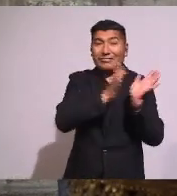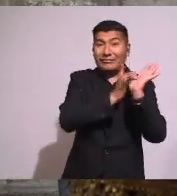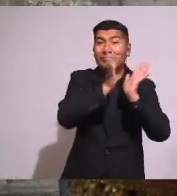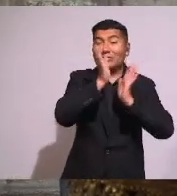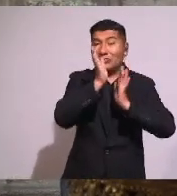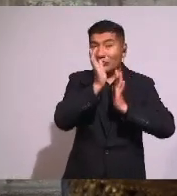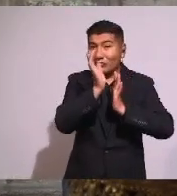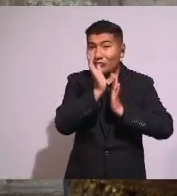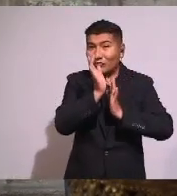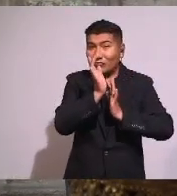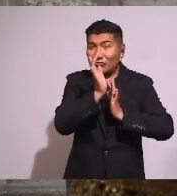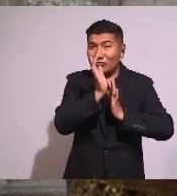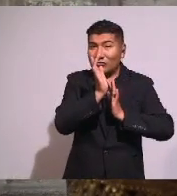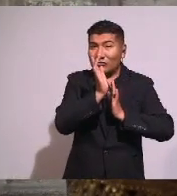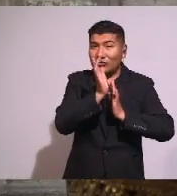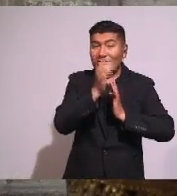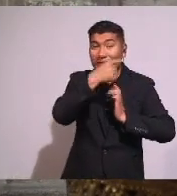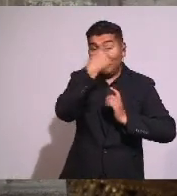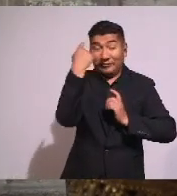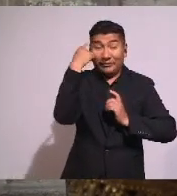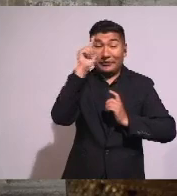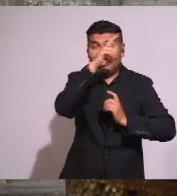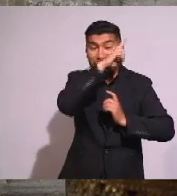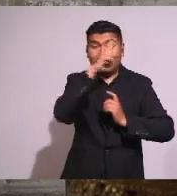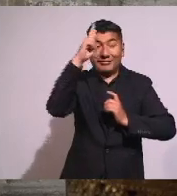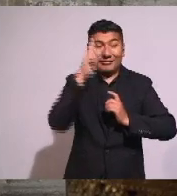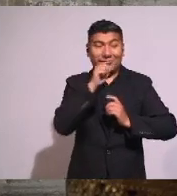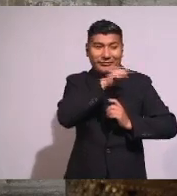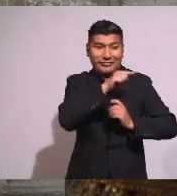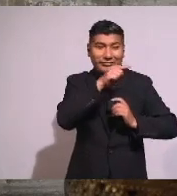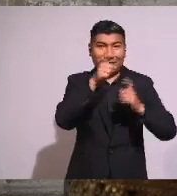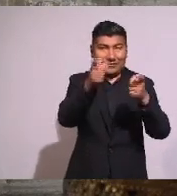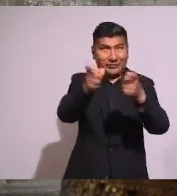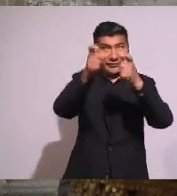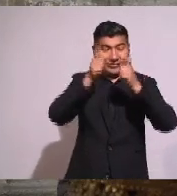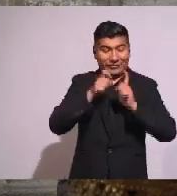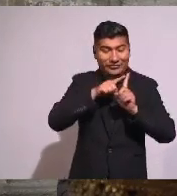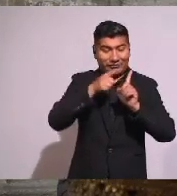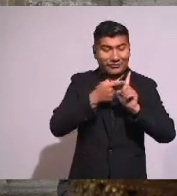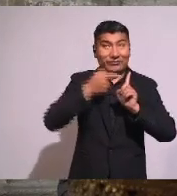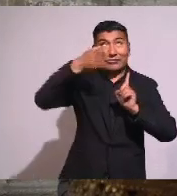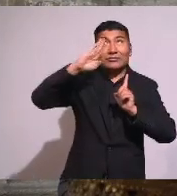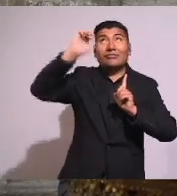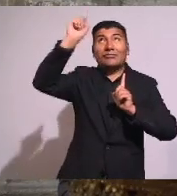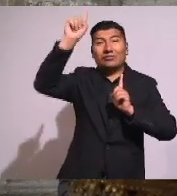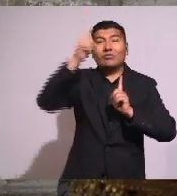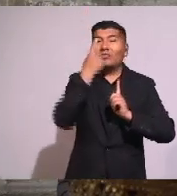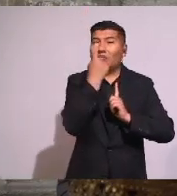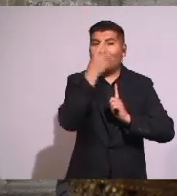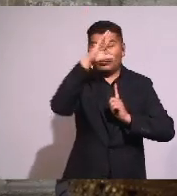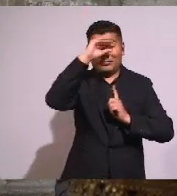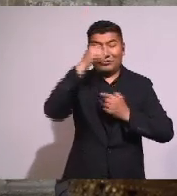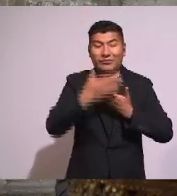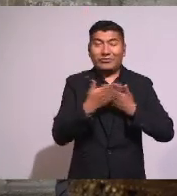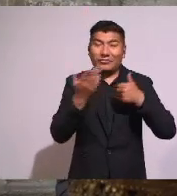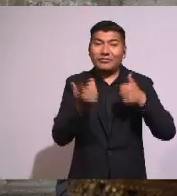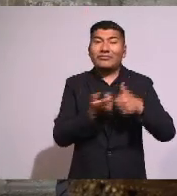el niño Jesús, para la Virgen, es un regalo de Dios, su primogénito.